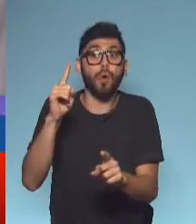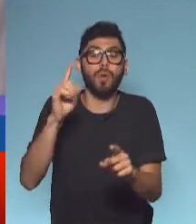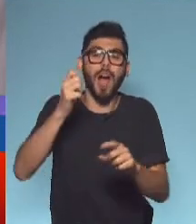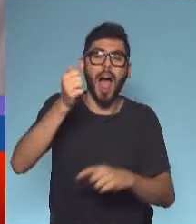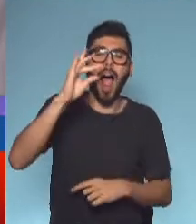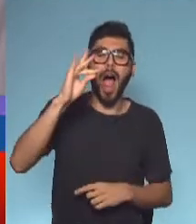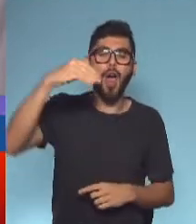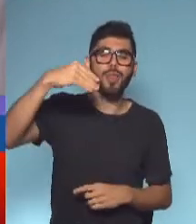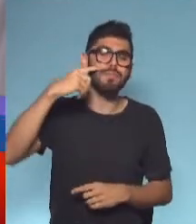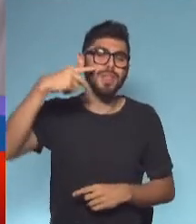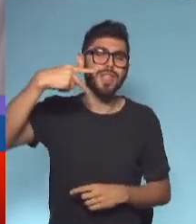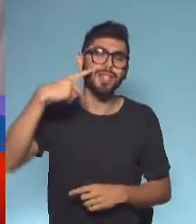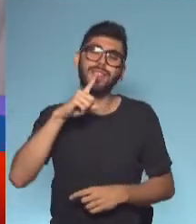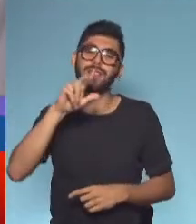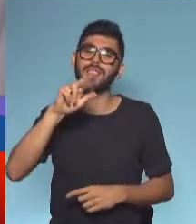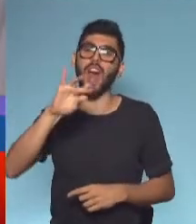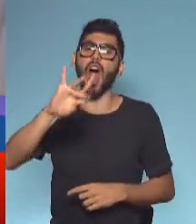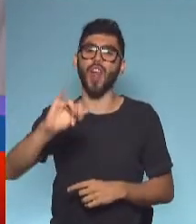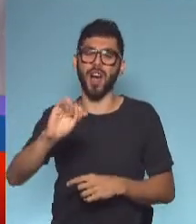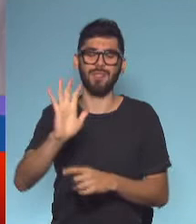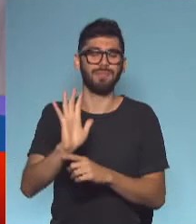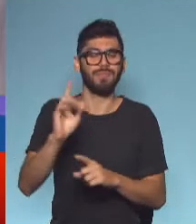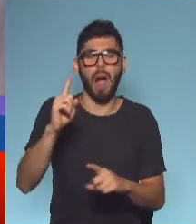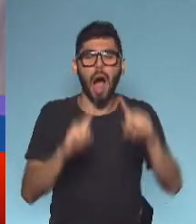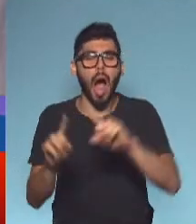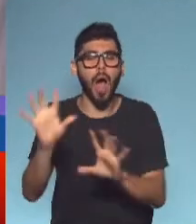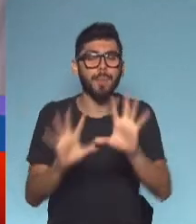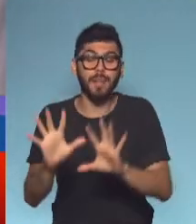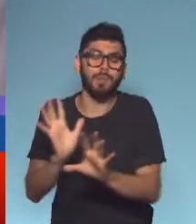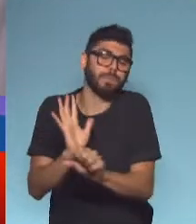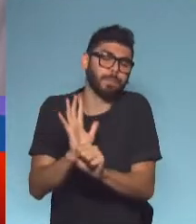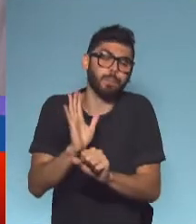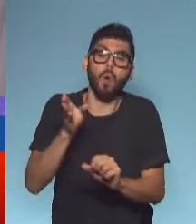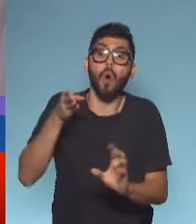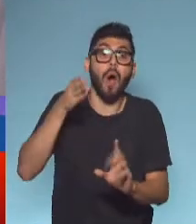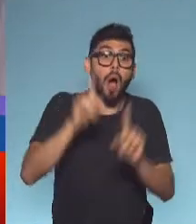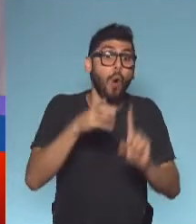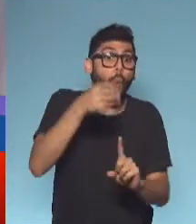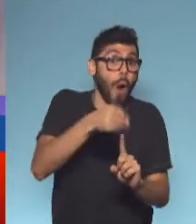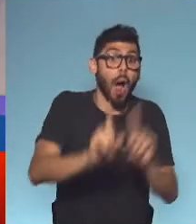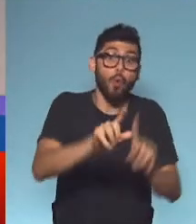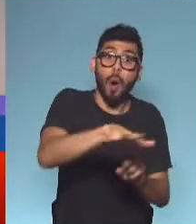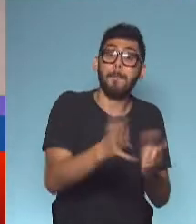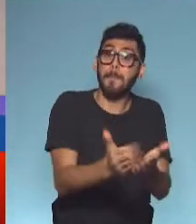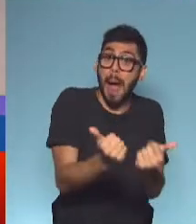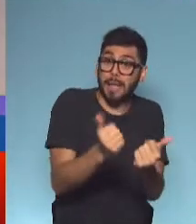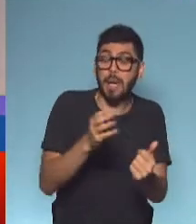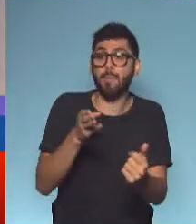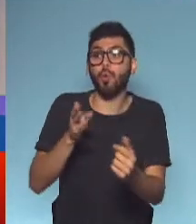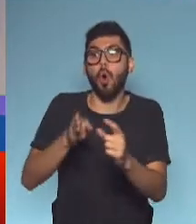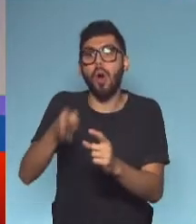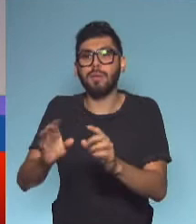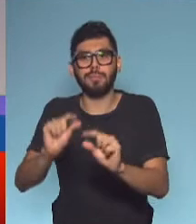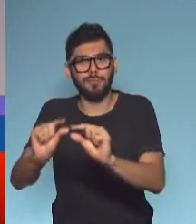administradamente? Saber que no va a ser homogénea, que en algunos ciclos va a poder ser más acelerada que en otros. Yo lo vengo diciendo incluso